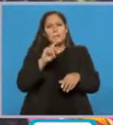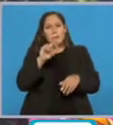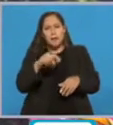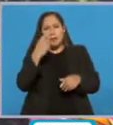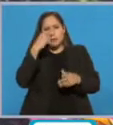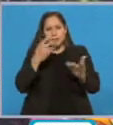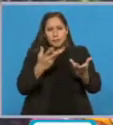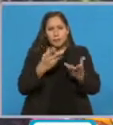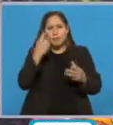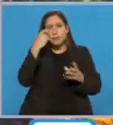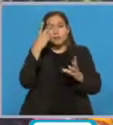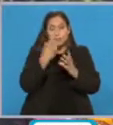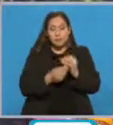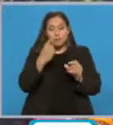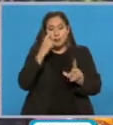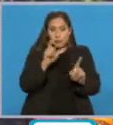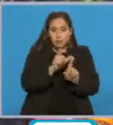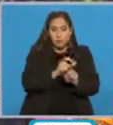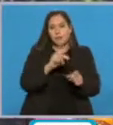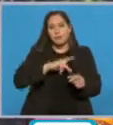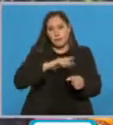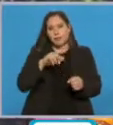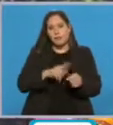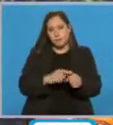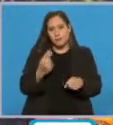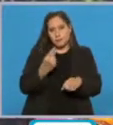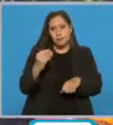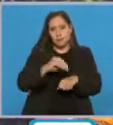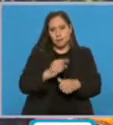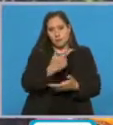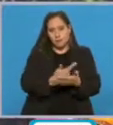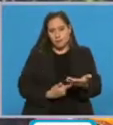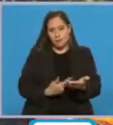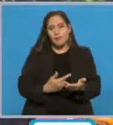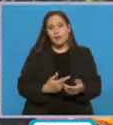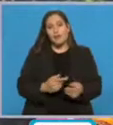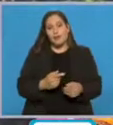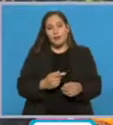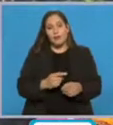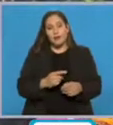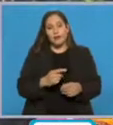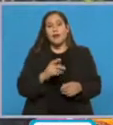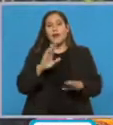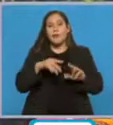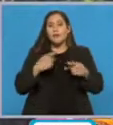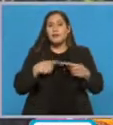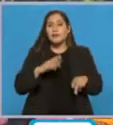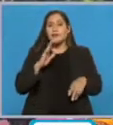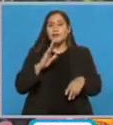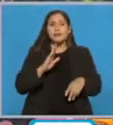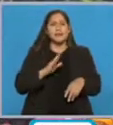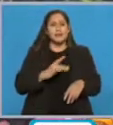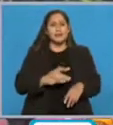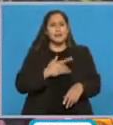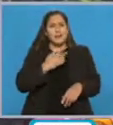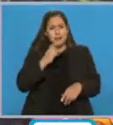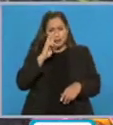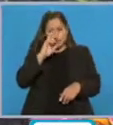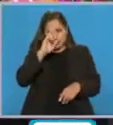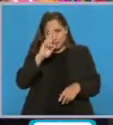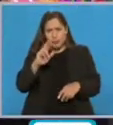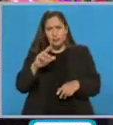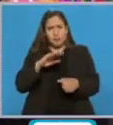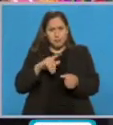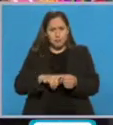de evacuación y de resguardo a los animales de compañía y a todos los que tenemos animales de compañía. Claro. Creo que cada vez la gente se va sensibilizando más en este tema,